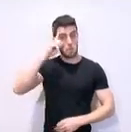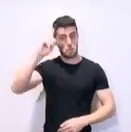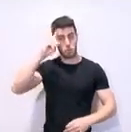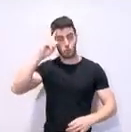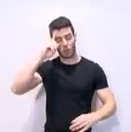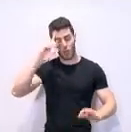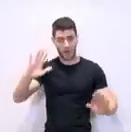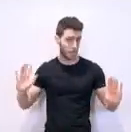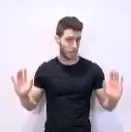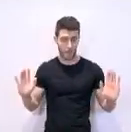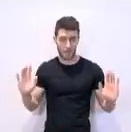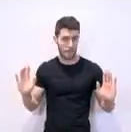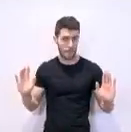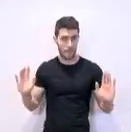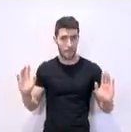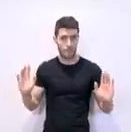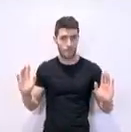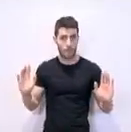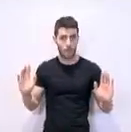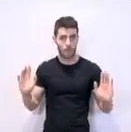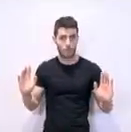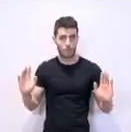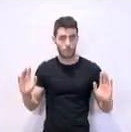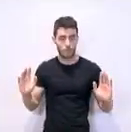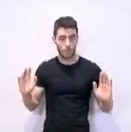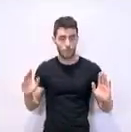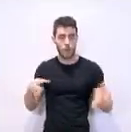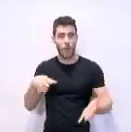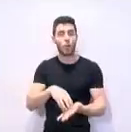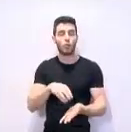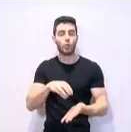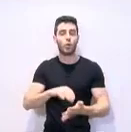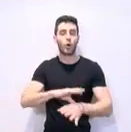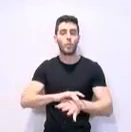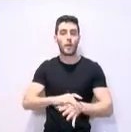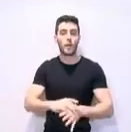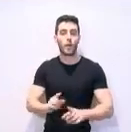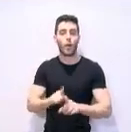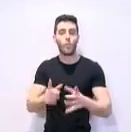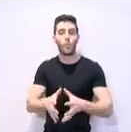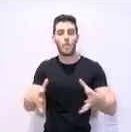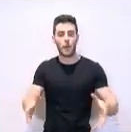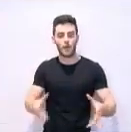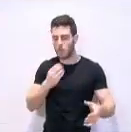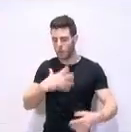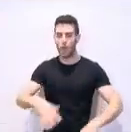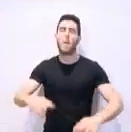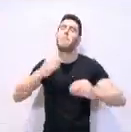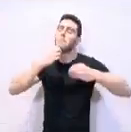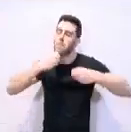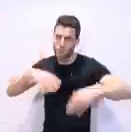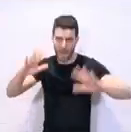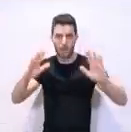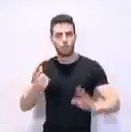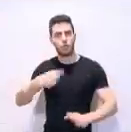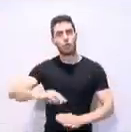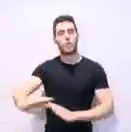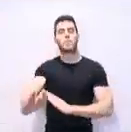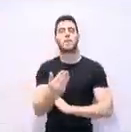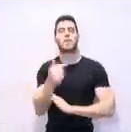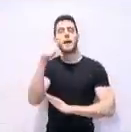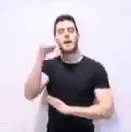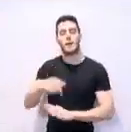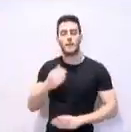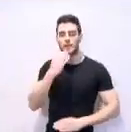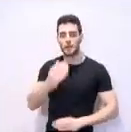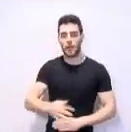colocar el el consultorio médico de Fuenmayor. Pero nos parece bien, ustedes tráiganlo aquí y si